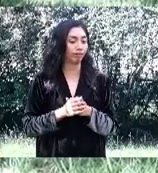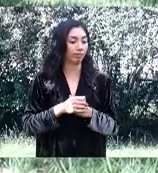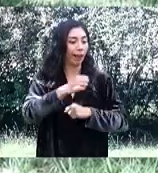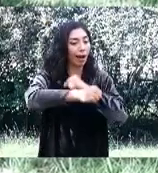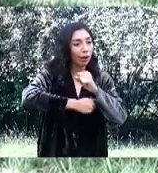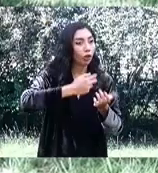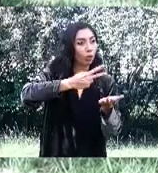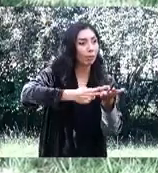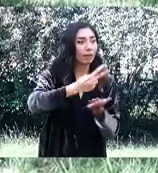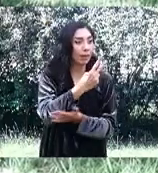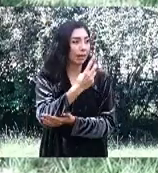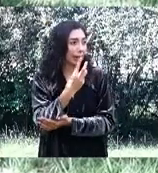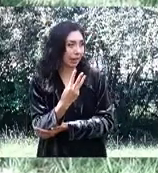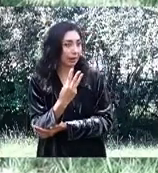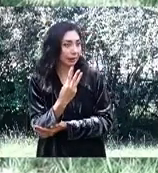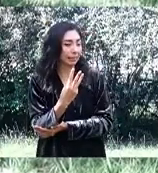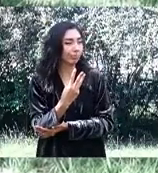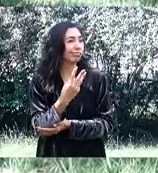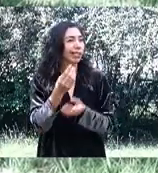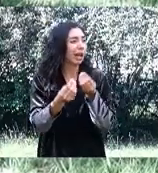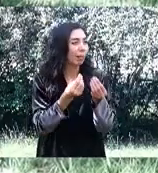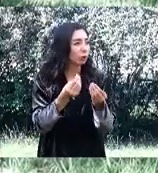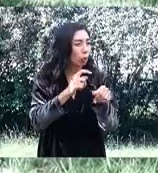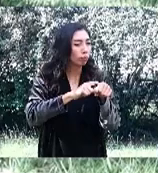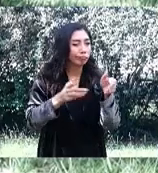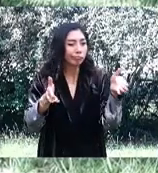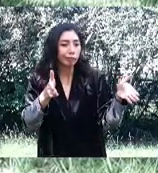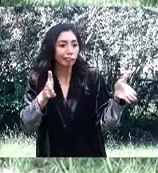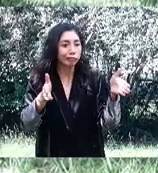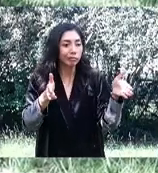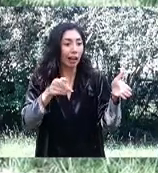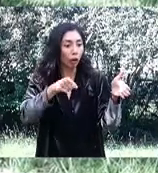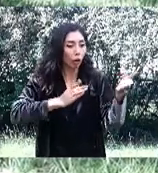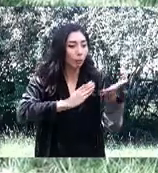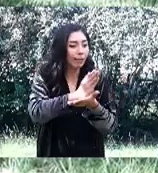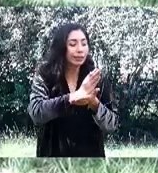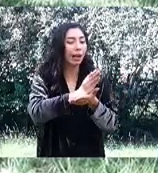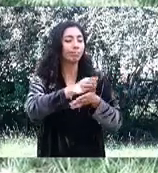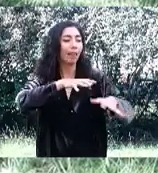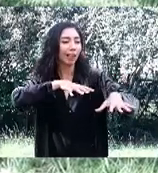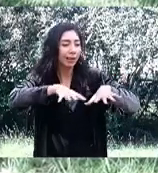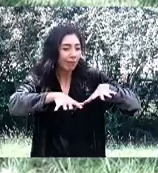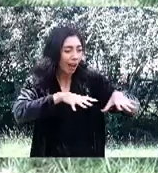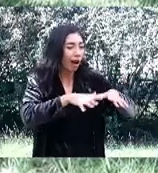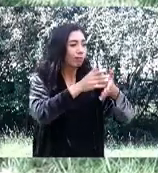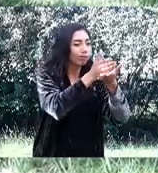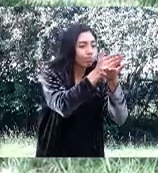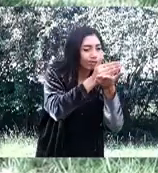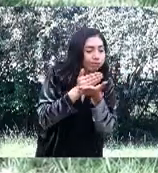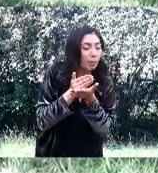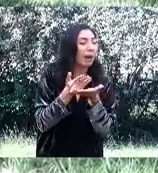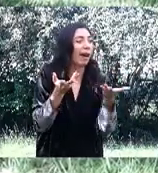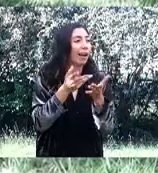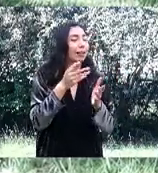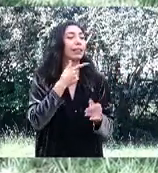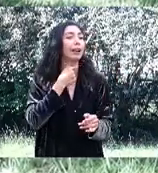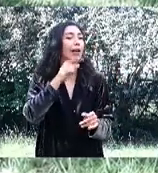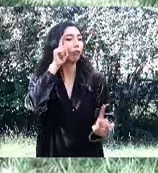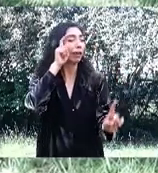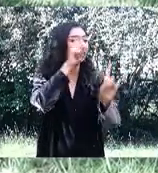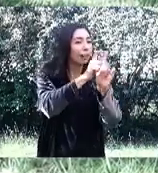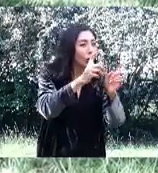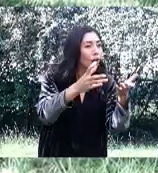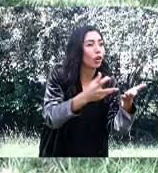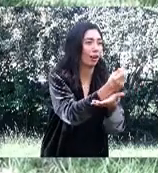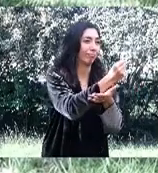2023 periodo en el que se comenzaron a tomar acciones cada vez más próximas al objetivo de concretar